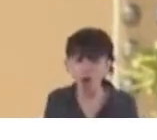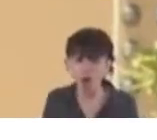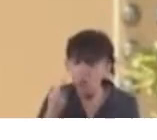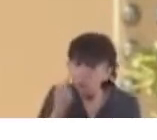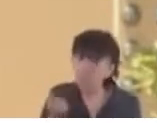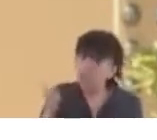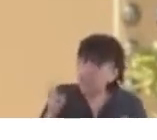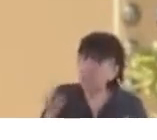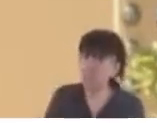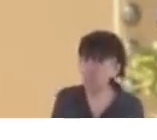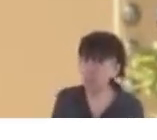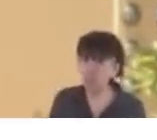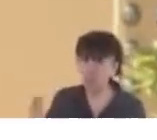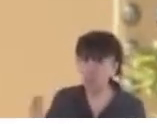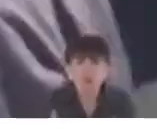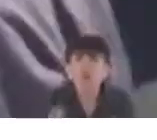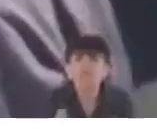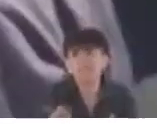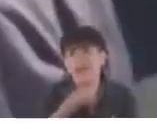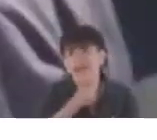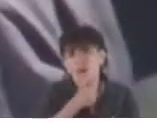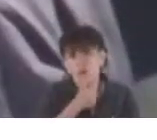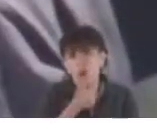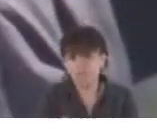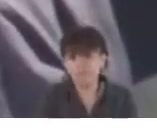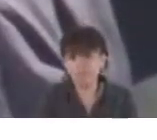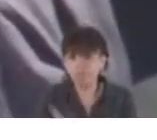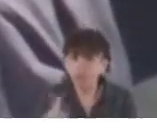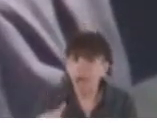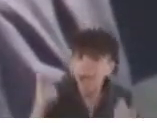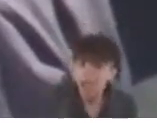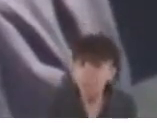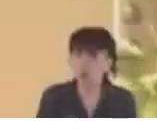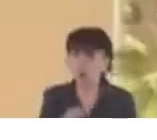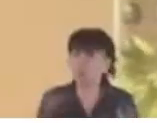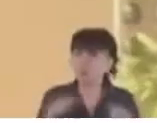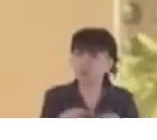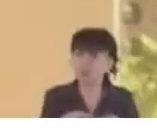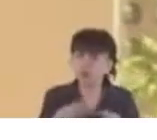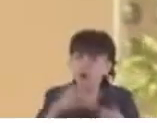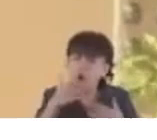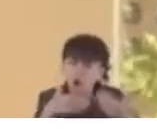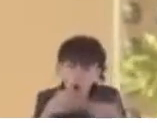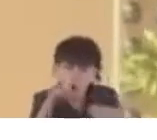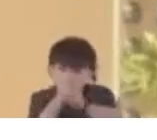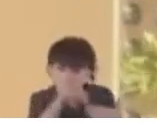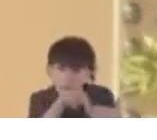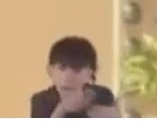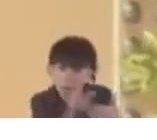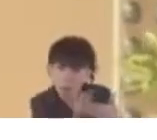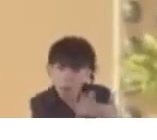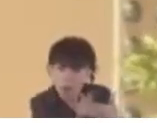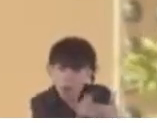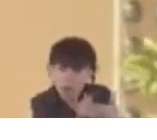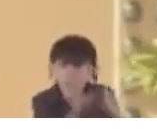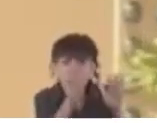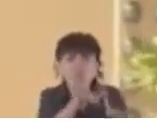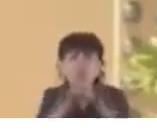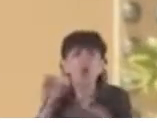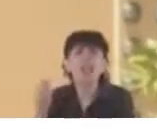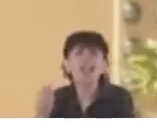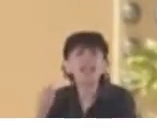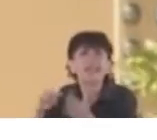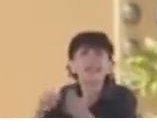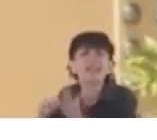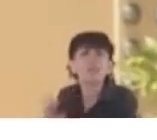de ser profesor porque usted no respeta la Constitución, con la iglesia, con la oposición, con los